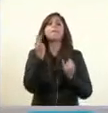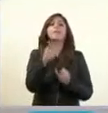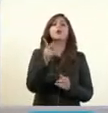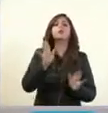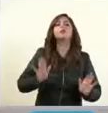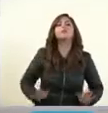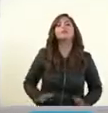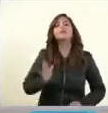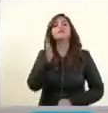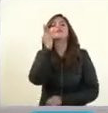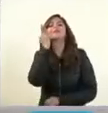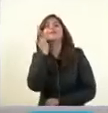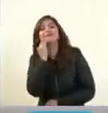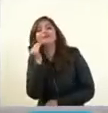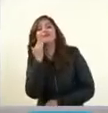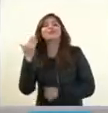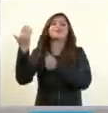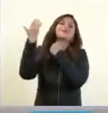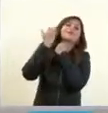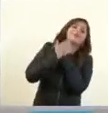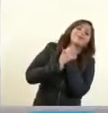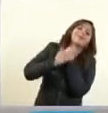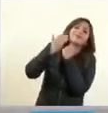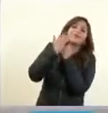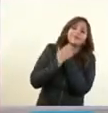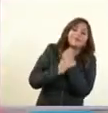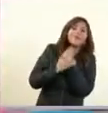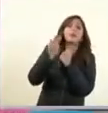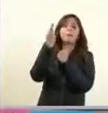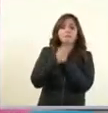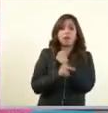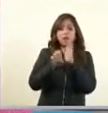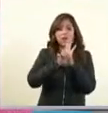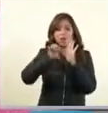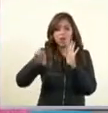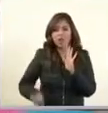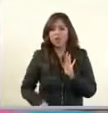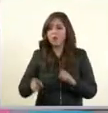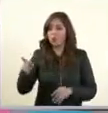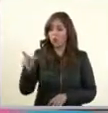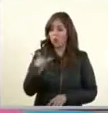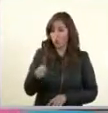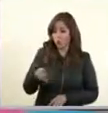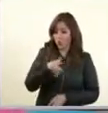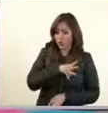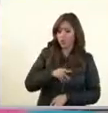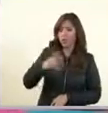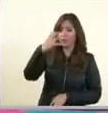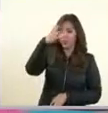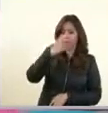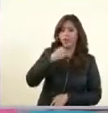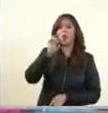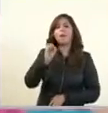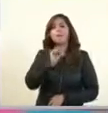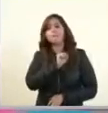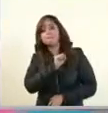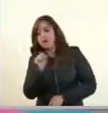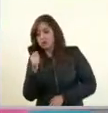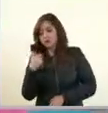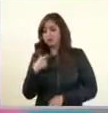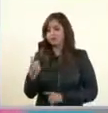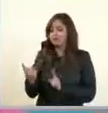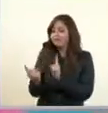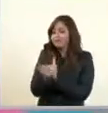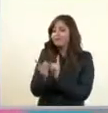cariñoso, es apapachador, empático, nota inmediatamente cuando un hijo se siente triste, está mal, está enojado,